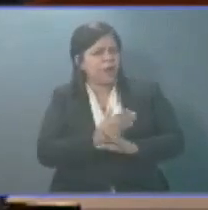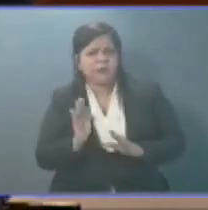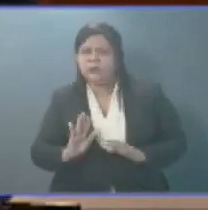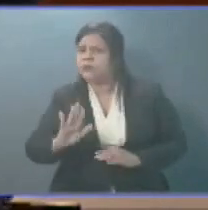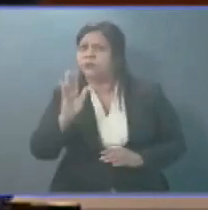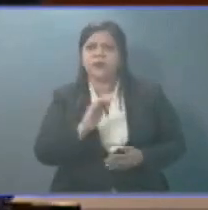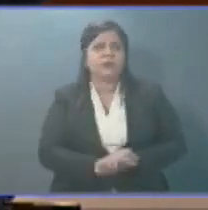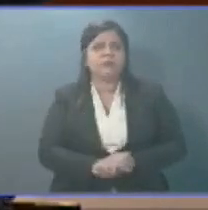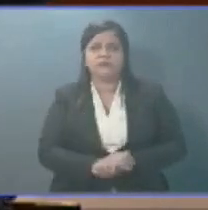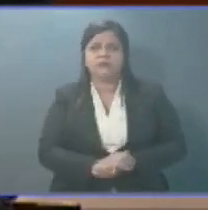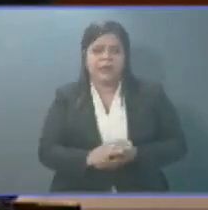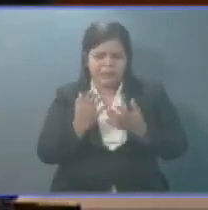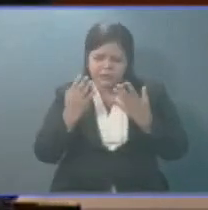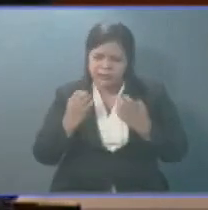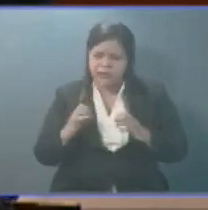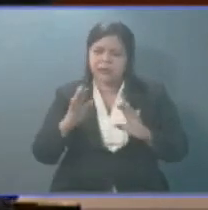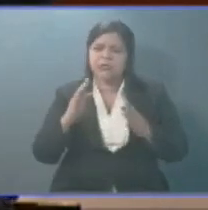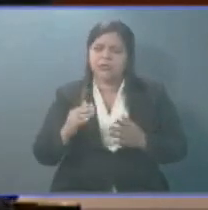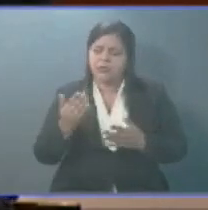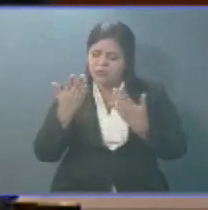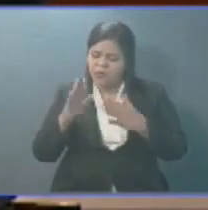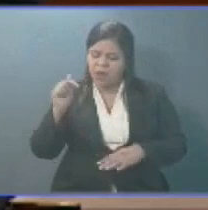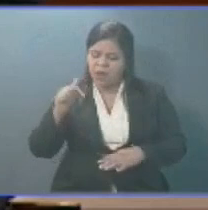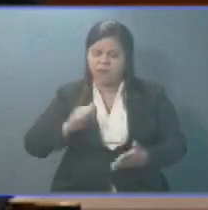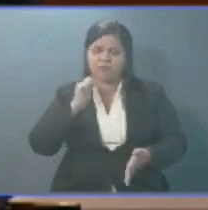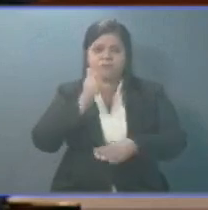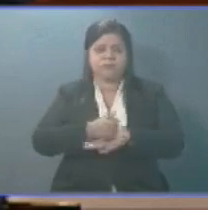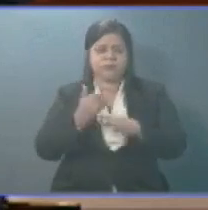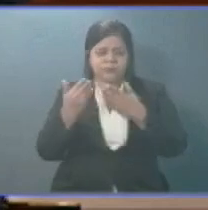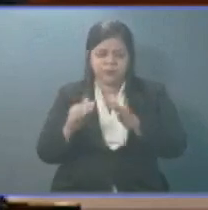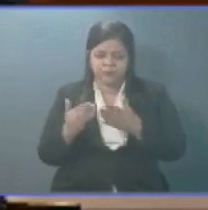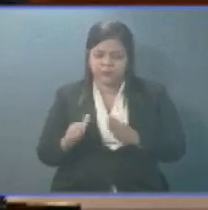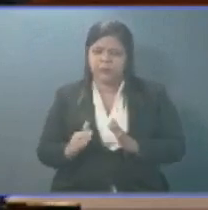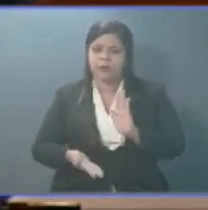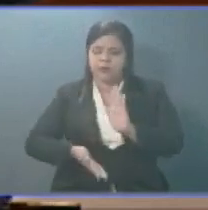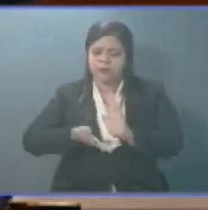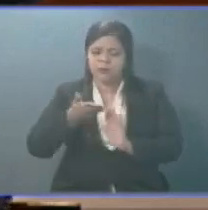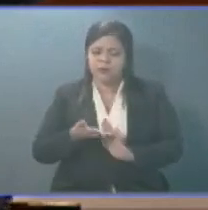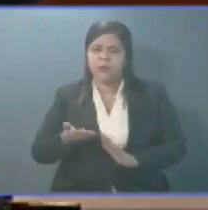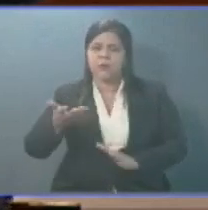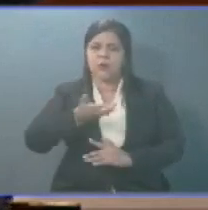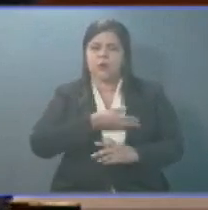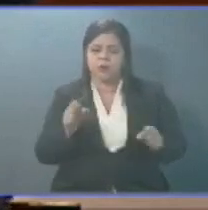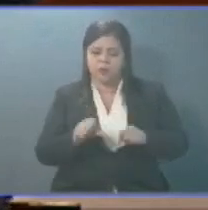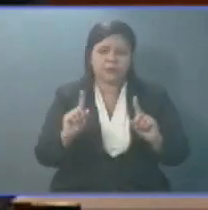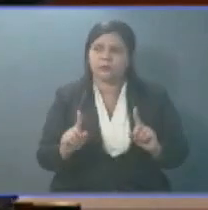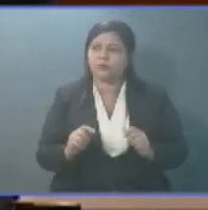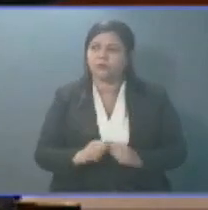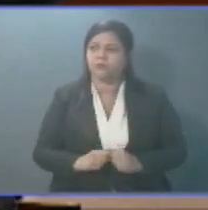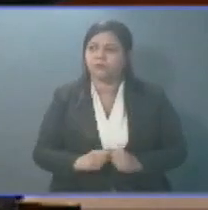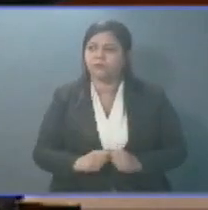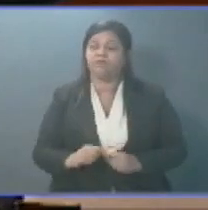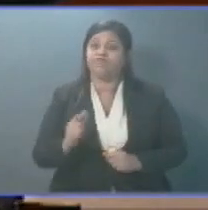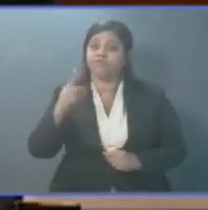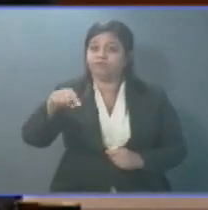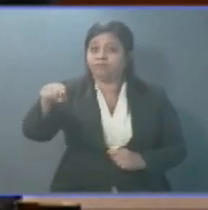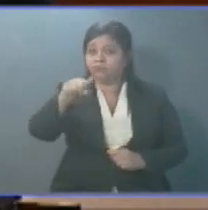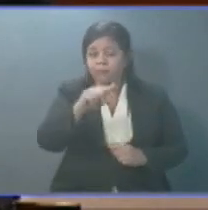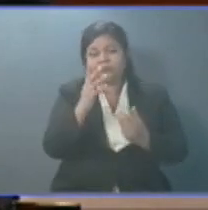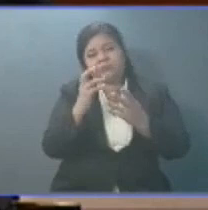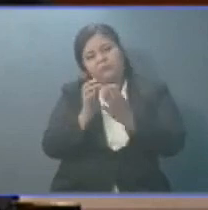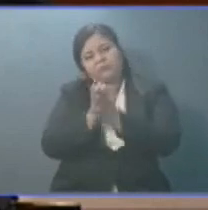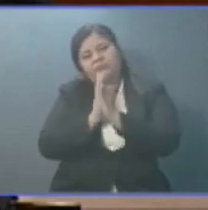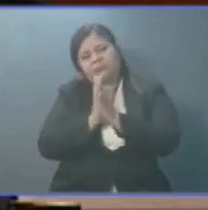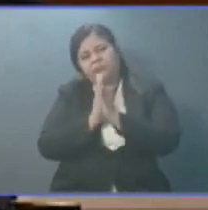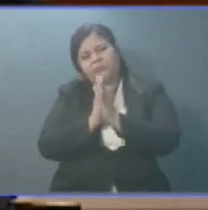se habían tenido estrategia que marca la diferencia estrategia que marca en el desarrollo de un sistema de salud le pido